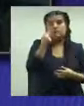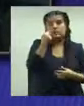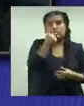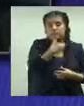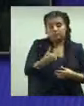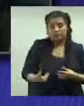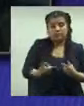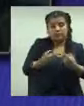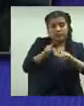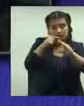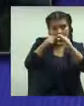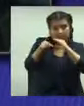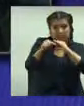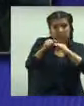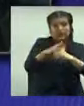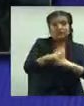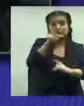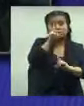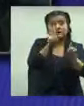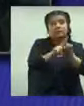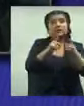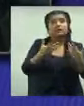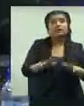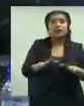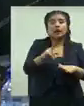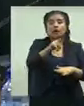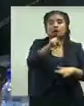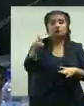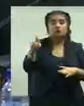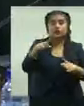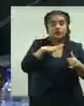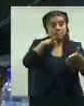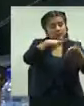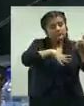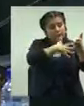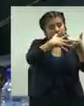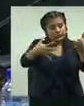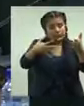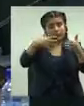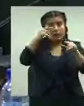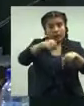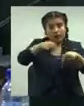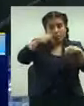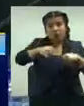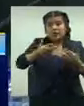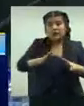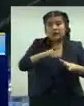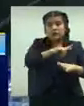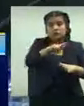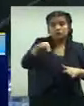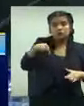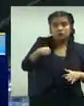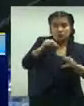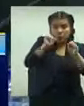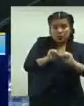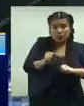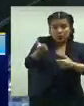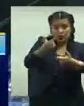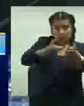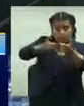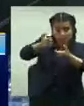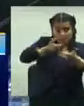puedo enviárselo, ¿verdad? Dentro de ellos, lo que ellos tienen planificado ahorita para poder nosotros adquirir son todos